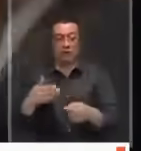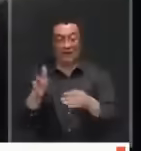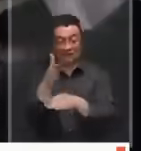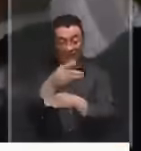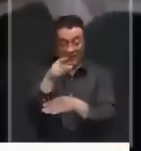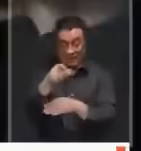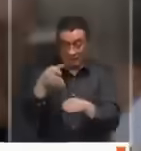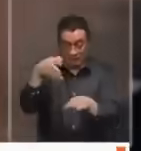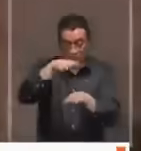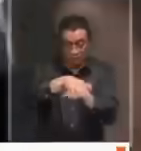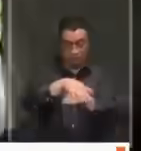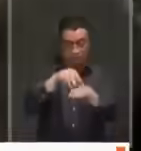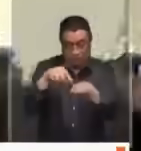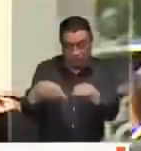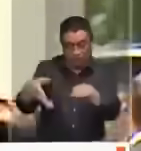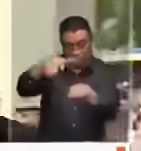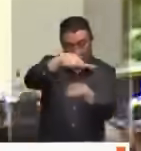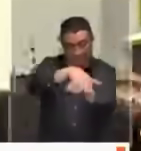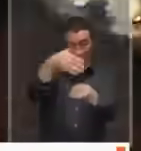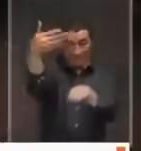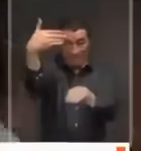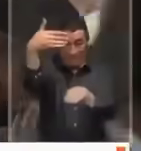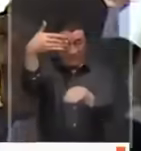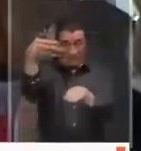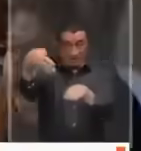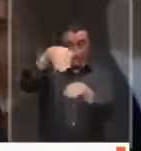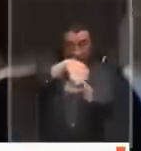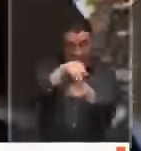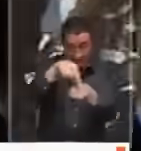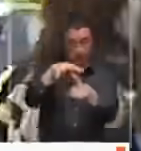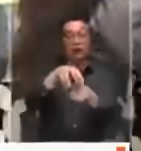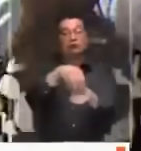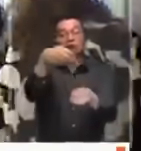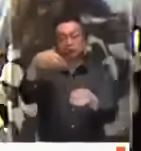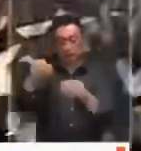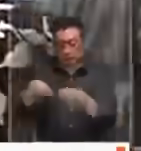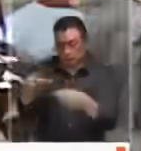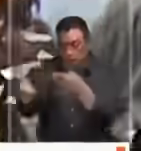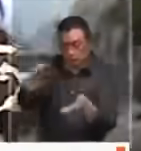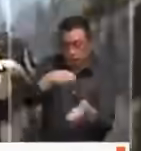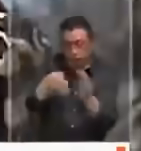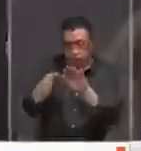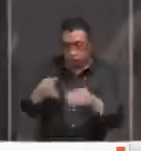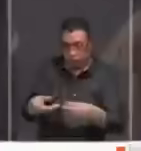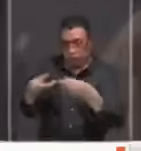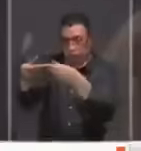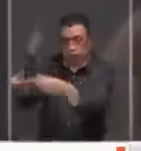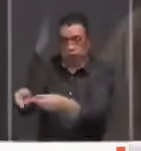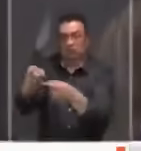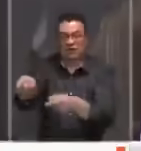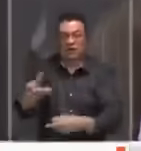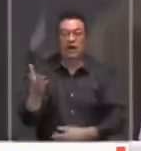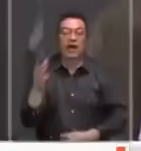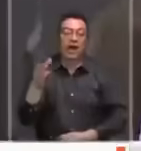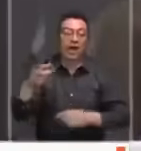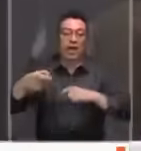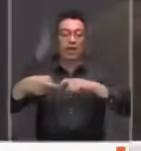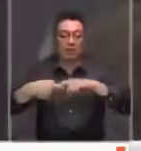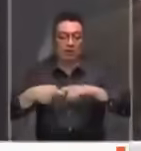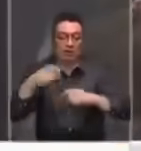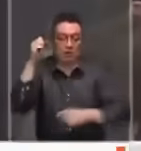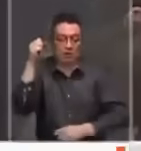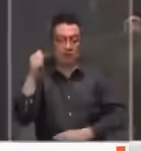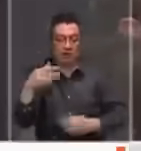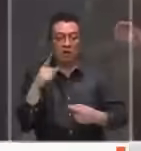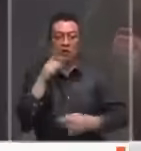entrega. Efectivamente, comienza a moverse la cureña, y lo que vamos a presenciar a continuación son esa última ceremonia protocolar,